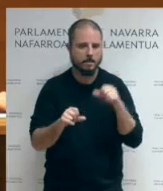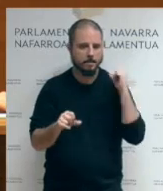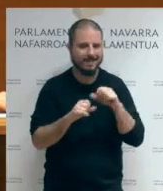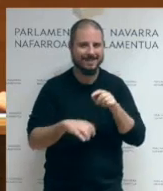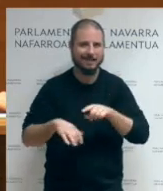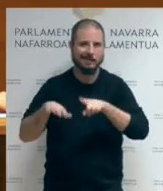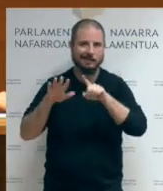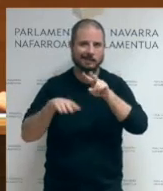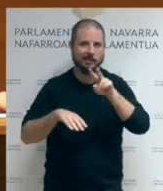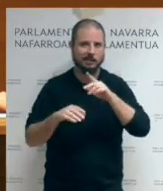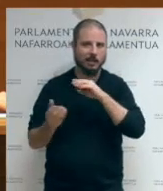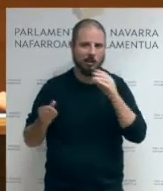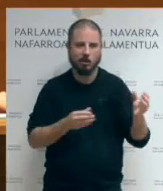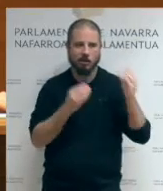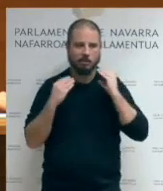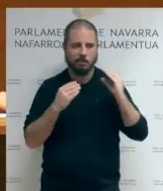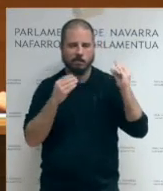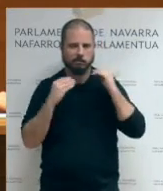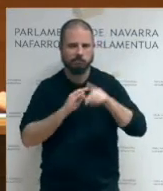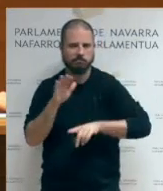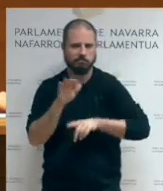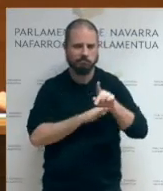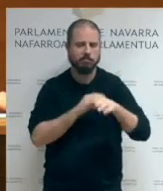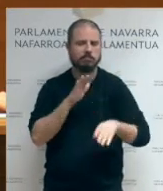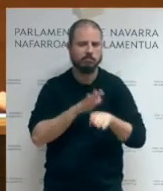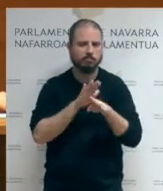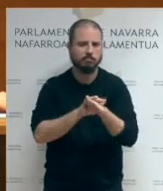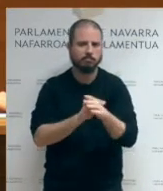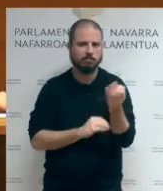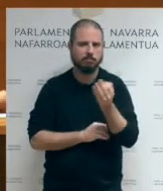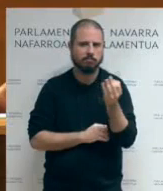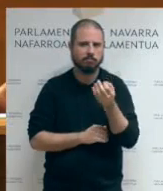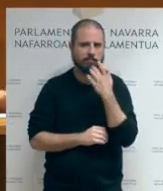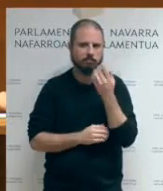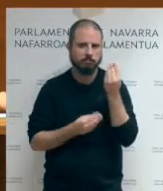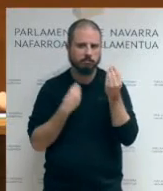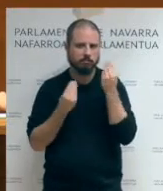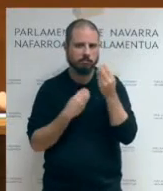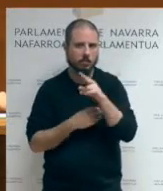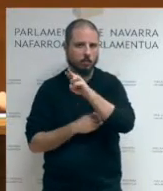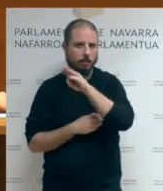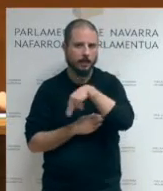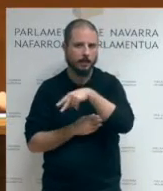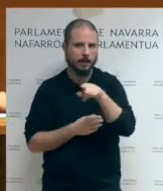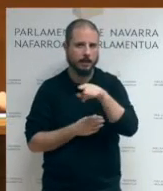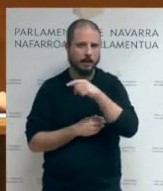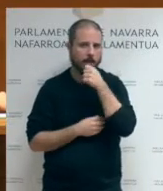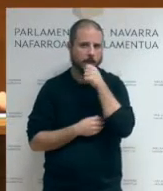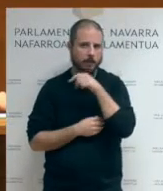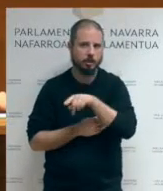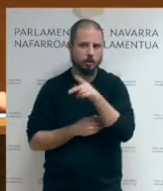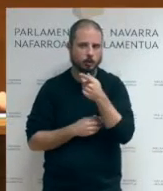traspasos que comentaba y hay que seguir. En ese camino, UPN considera, que como también ha defendido el Partido Socialista, que las dos